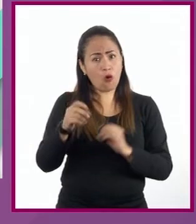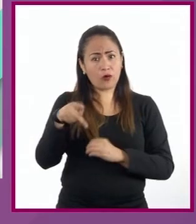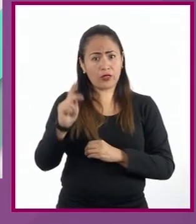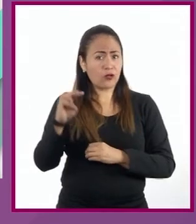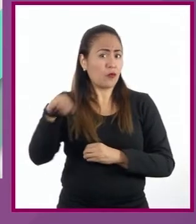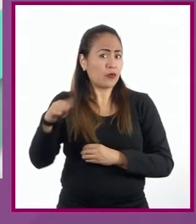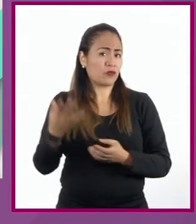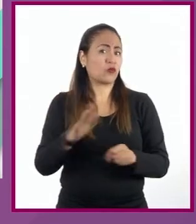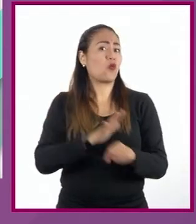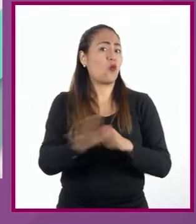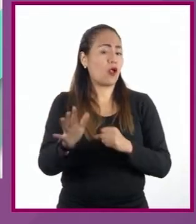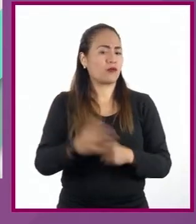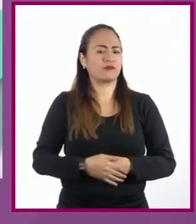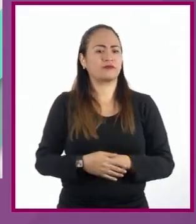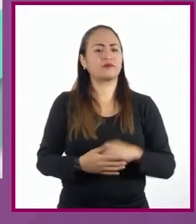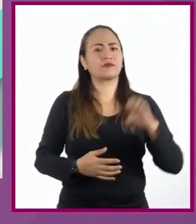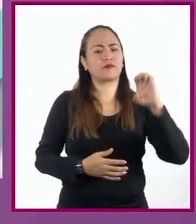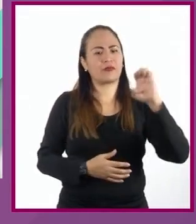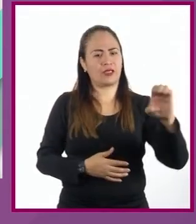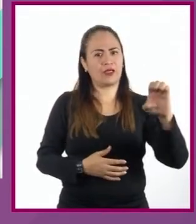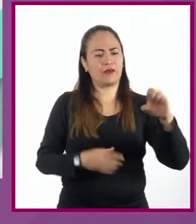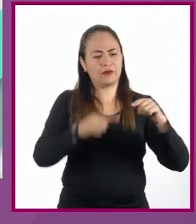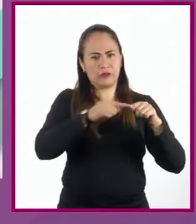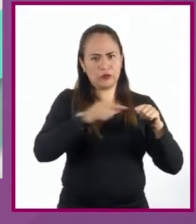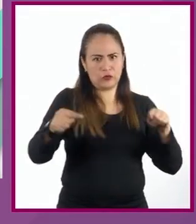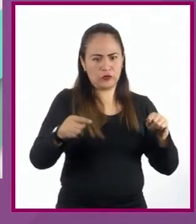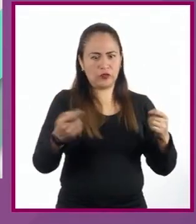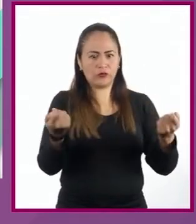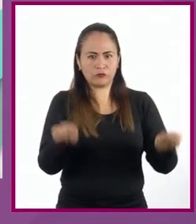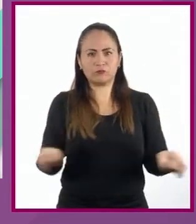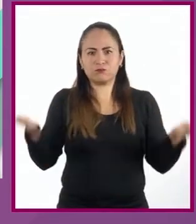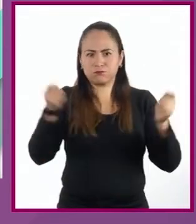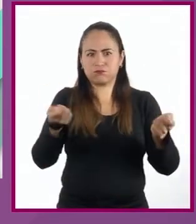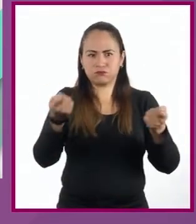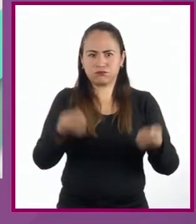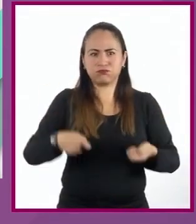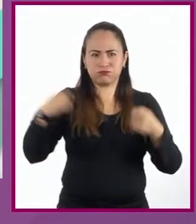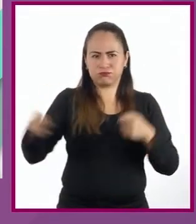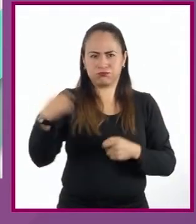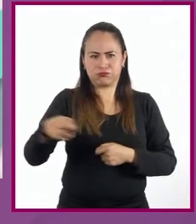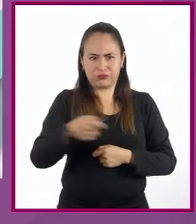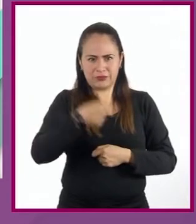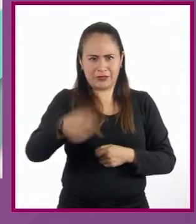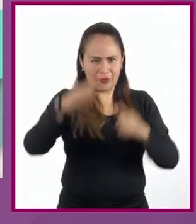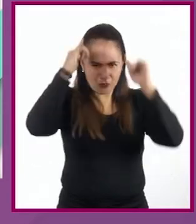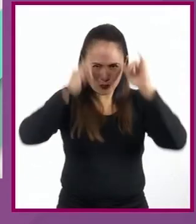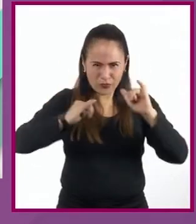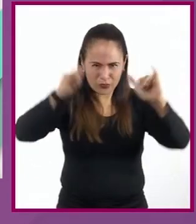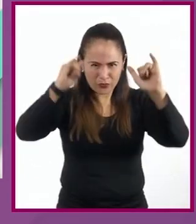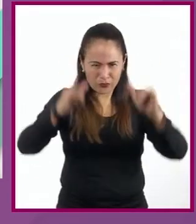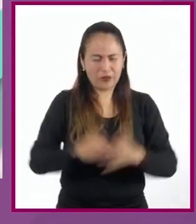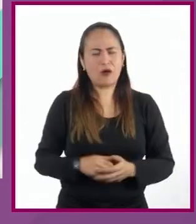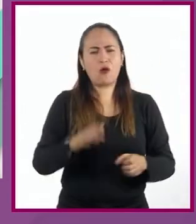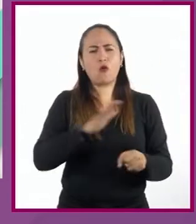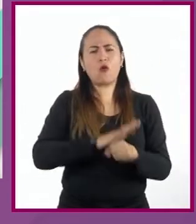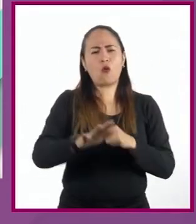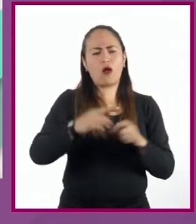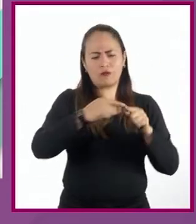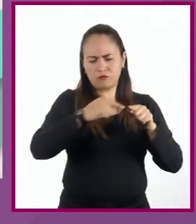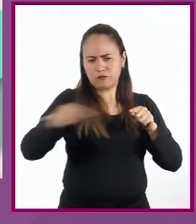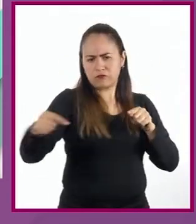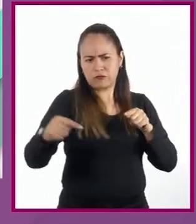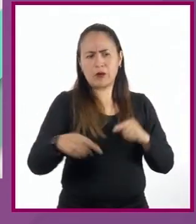Inciso E. La longitud de una cuerda para lazar ganado. Piensen en cómo será mejor medir.